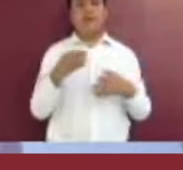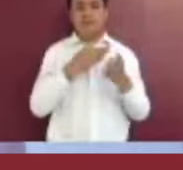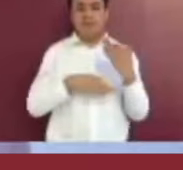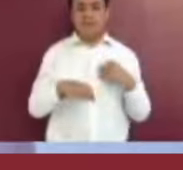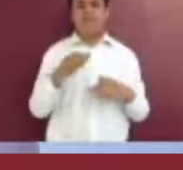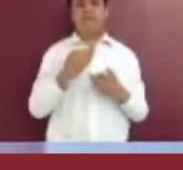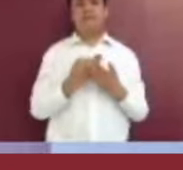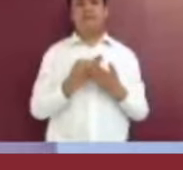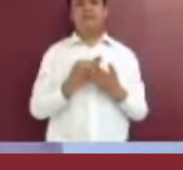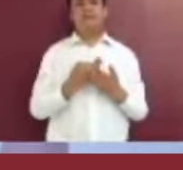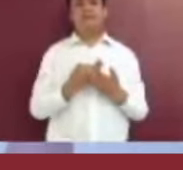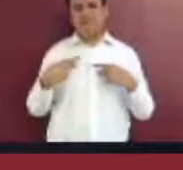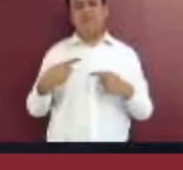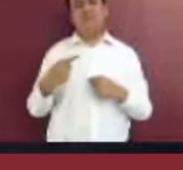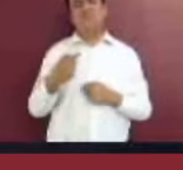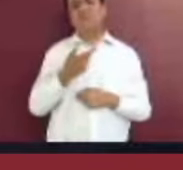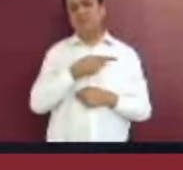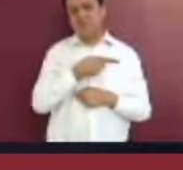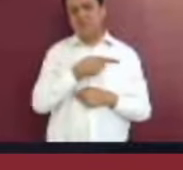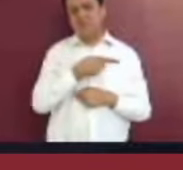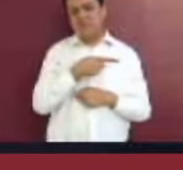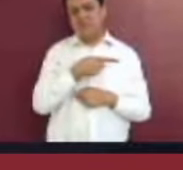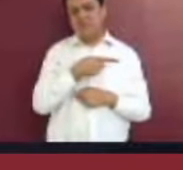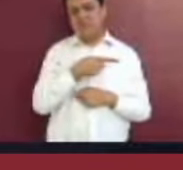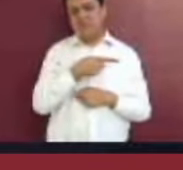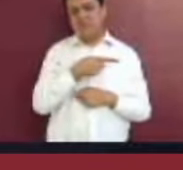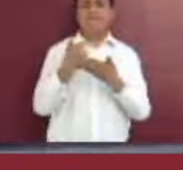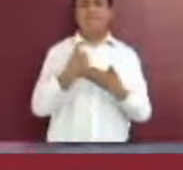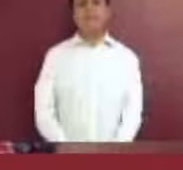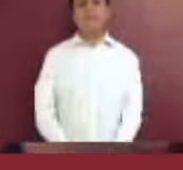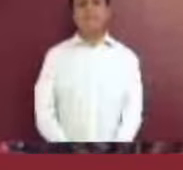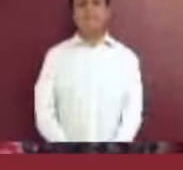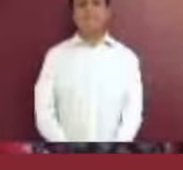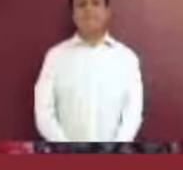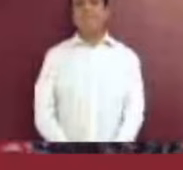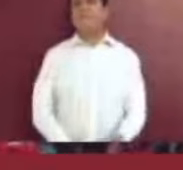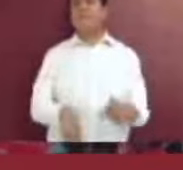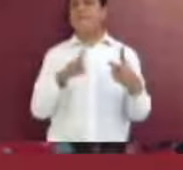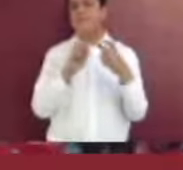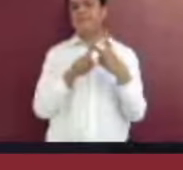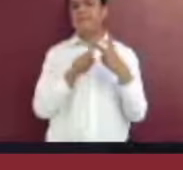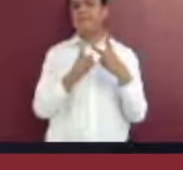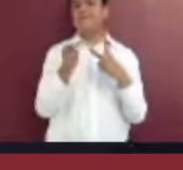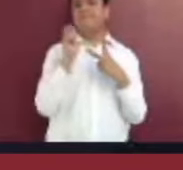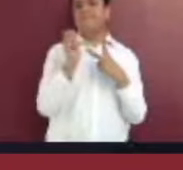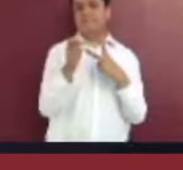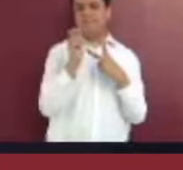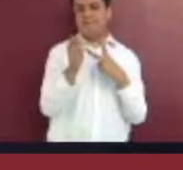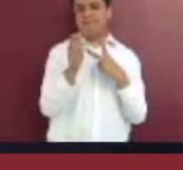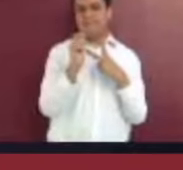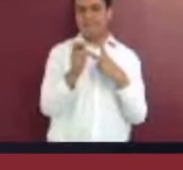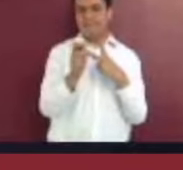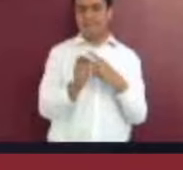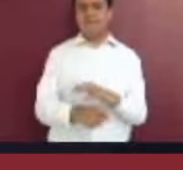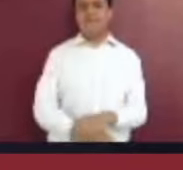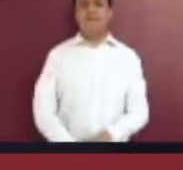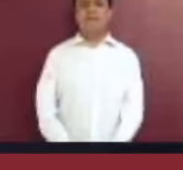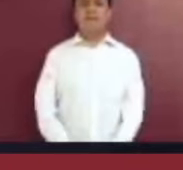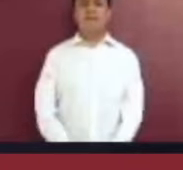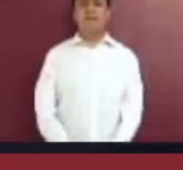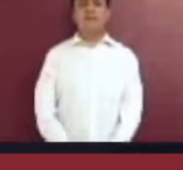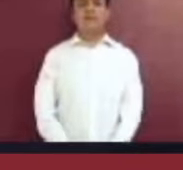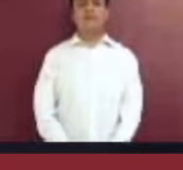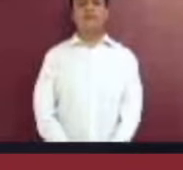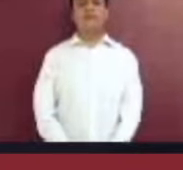Amigas y amigos de 4t México Les saluda su anfitrión Mario Alfonso hoy quiero hablarles sobre un programa que está